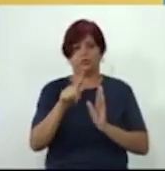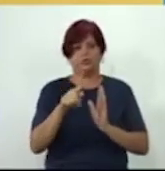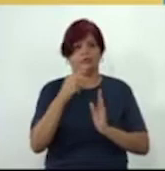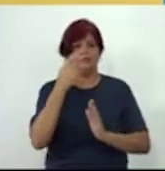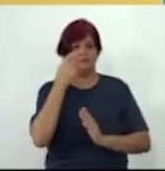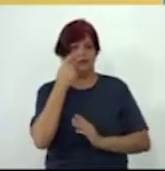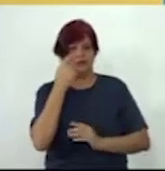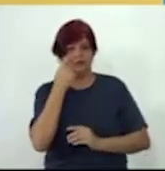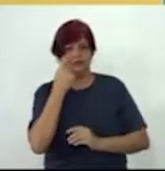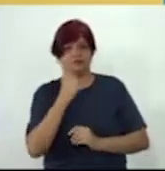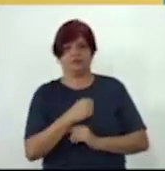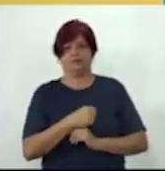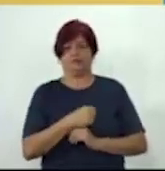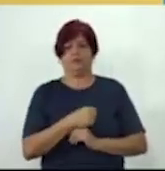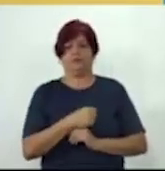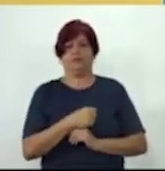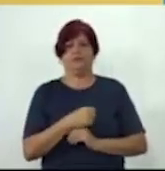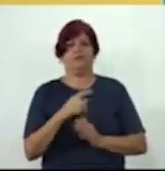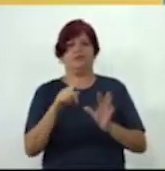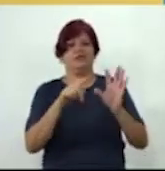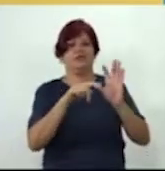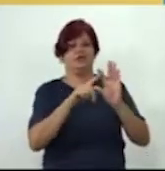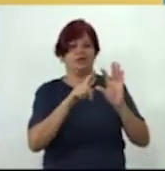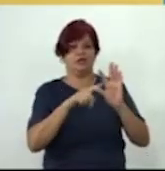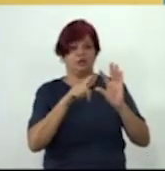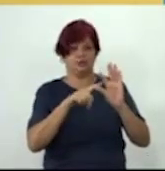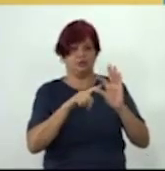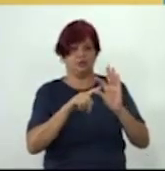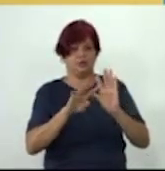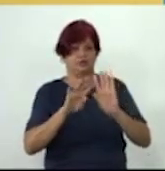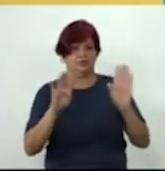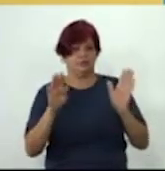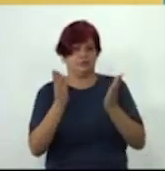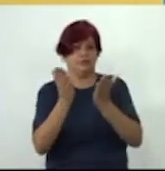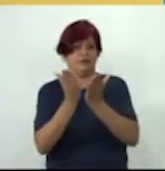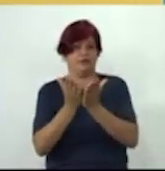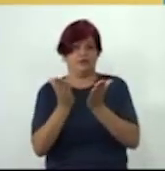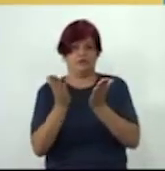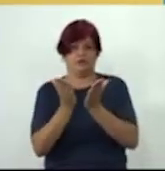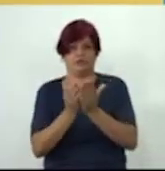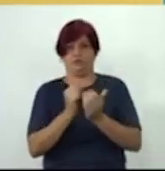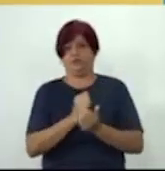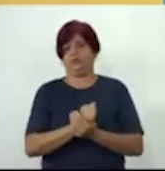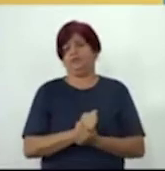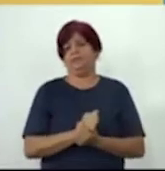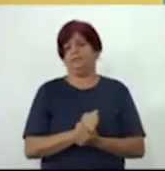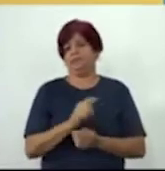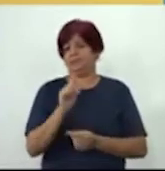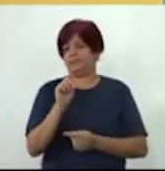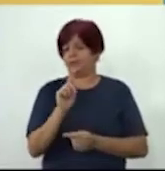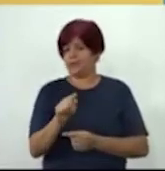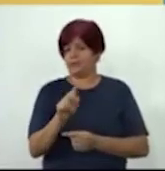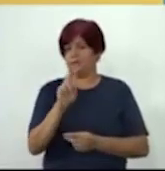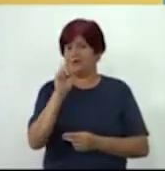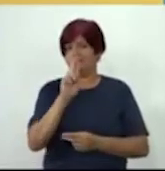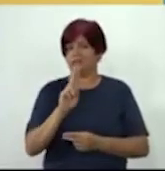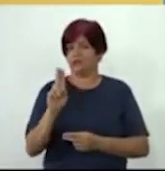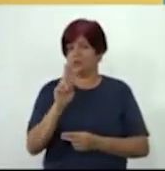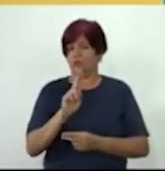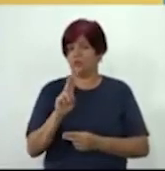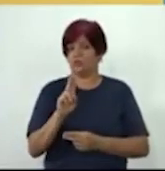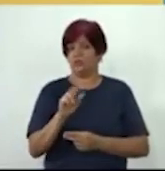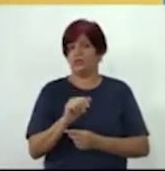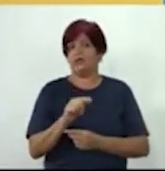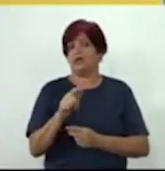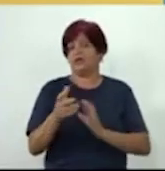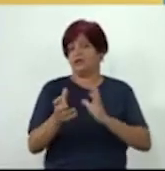observar y del contenido objeto de estudio. En este caso, en esta unidad, este